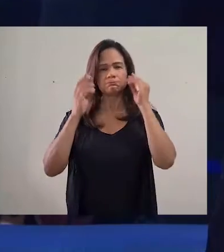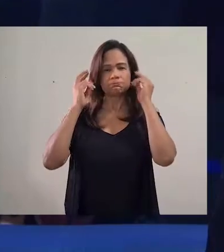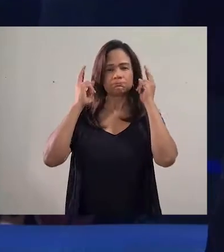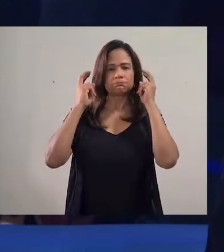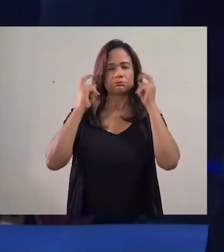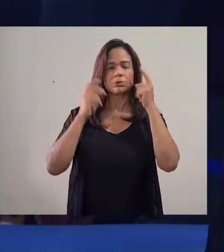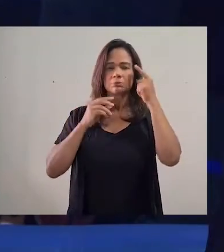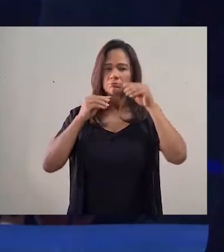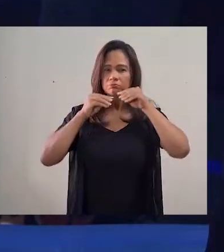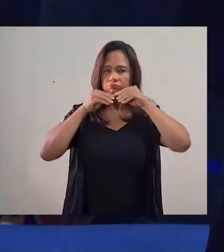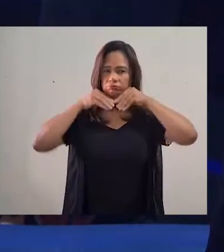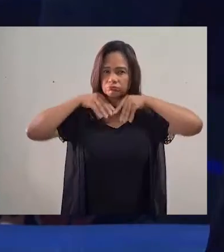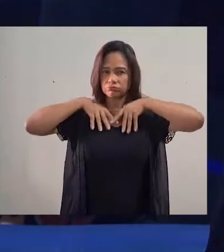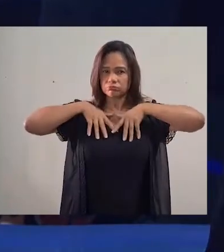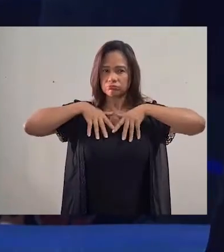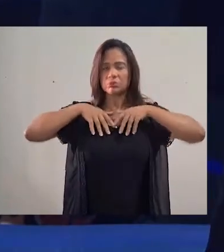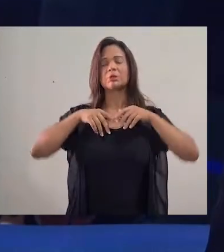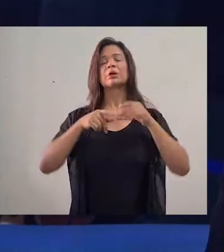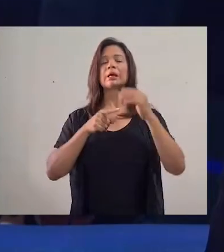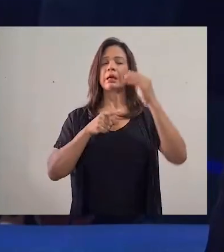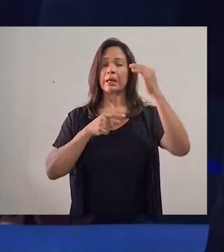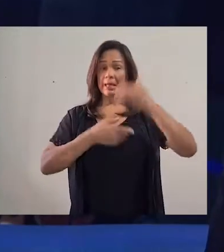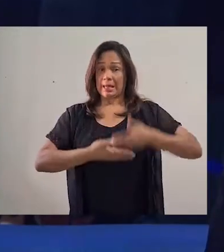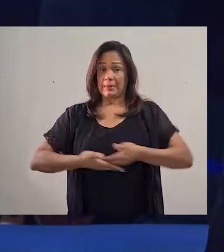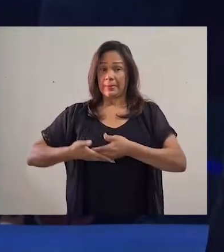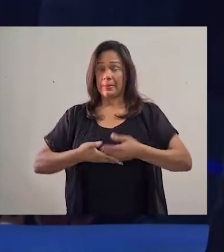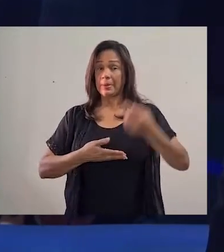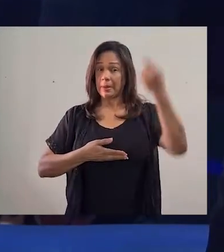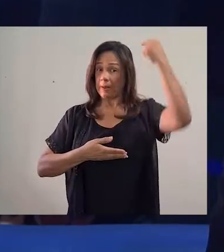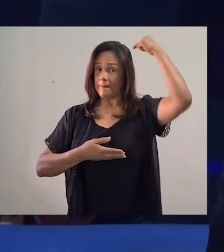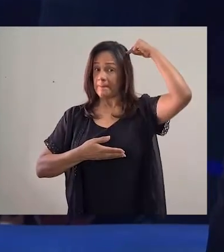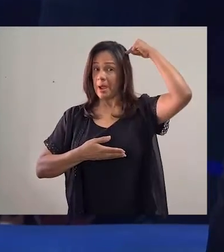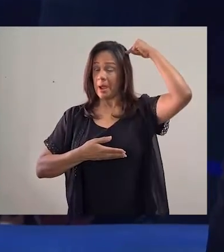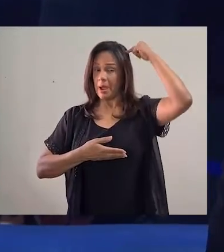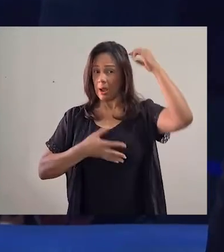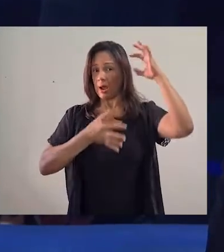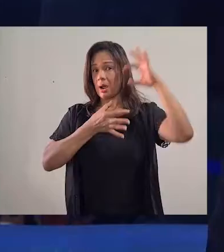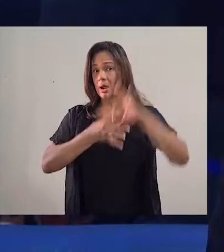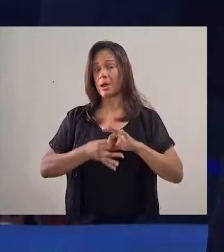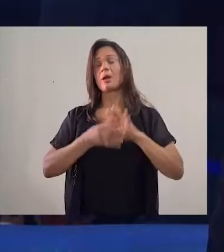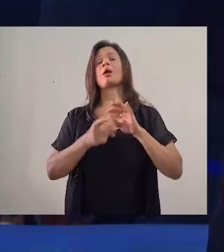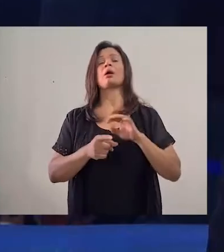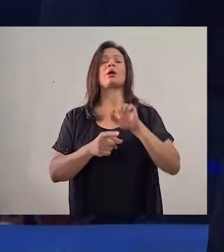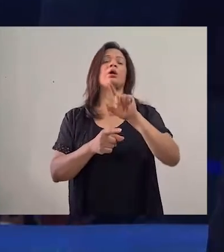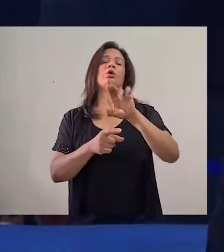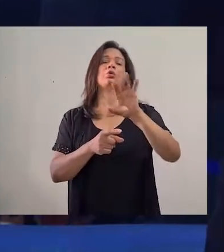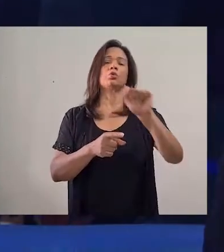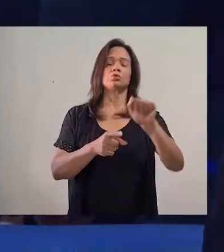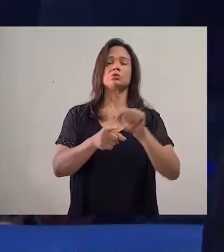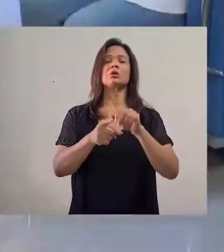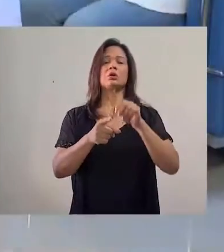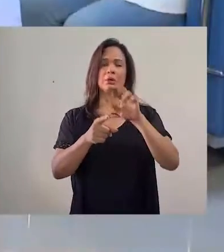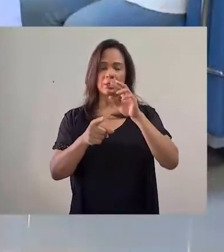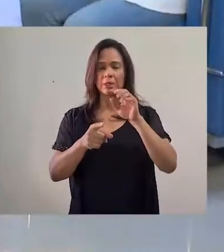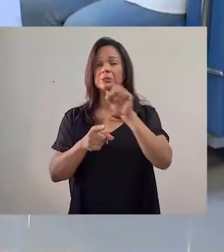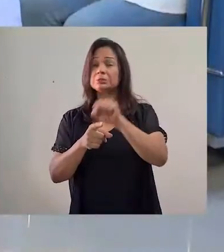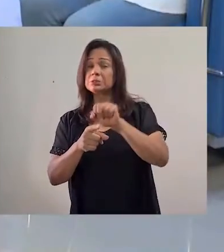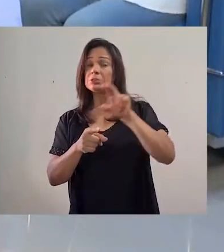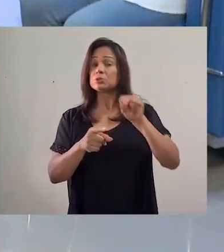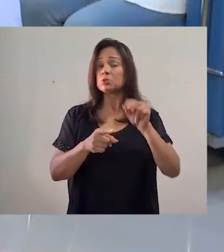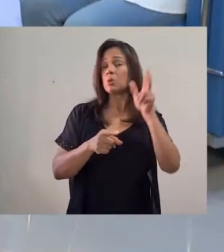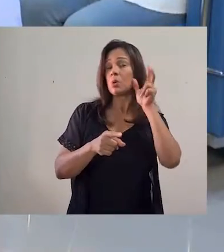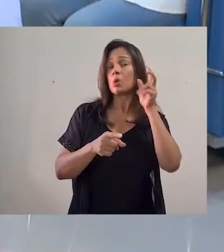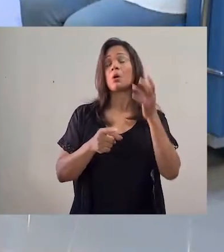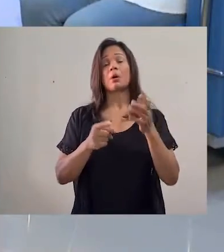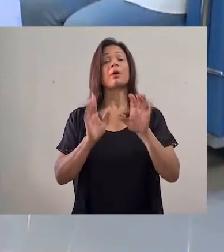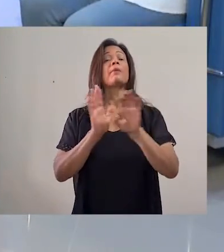de olivitas, se le envía un sonido directo al cerebro, el cerebro responde y ya el país sabe, ya doña Lucía sabe si ese bebé